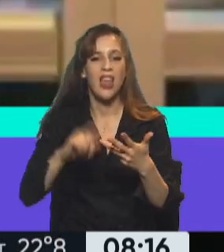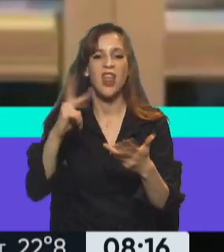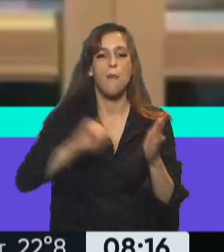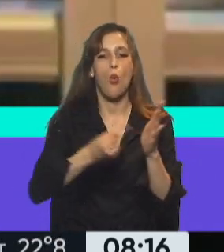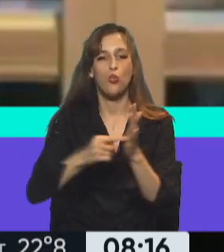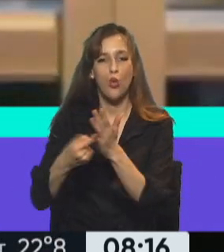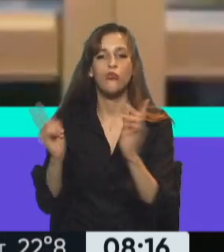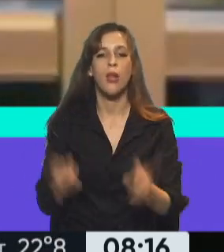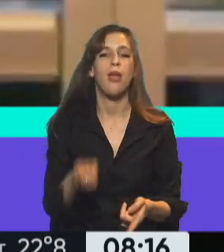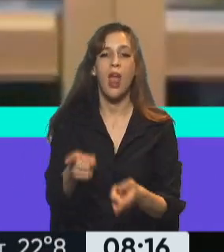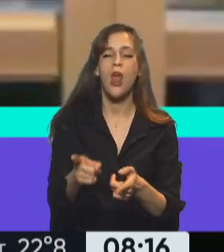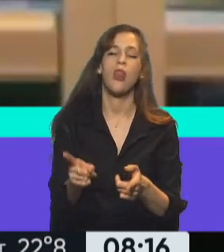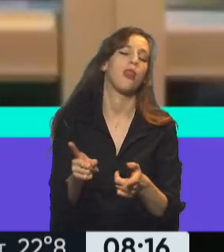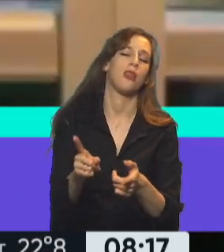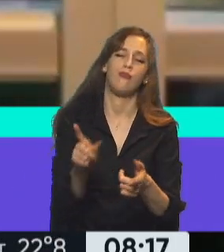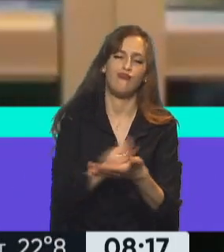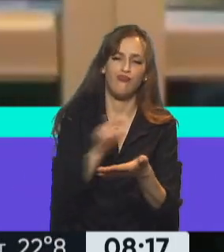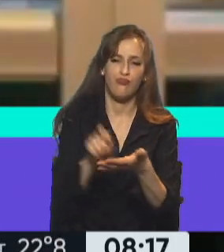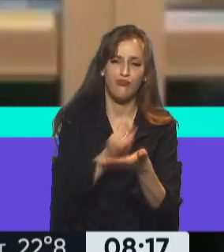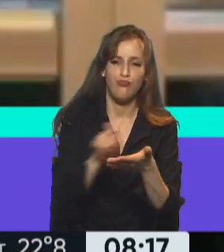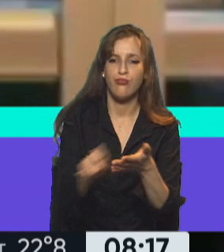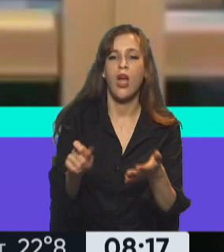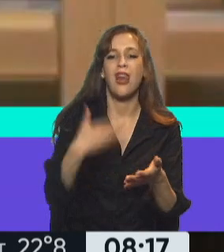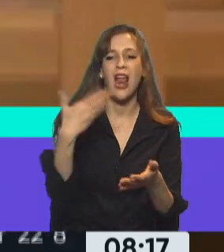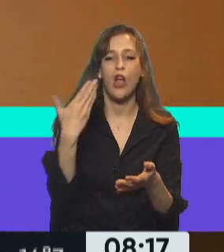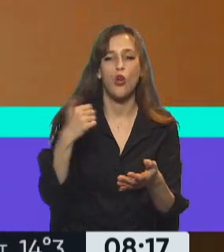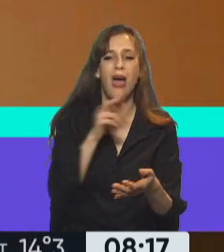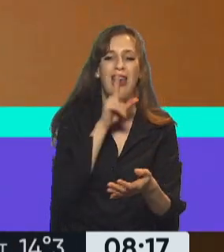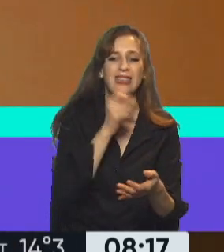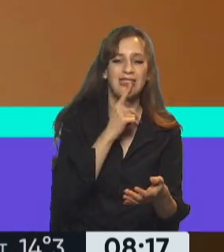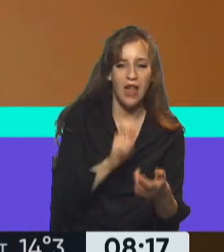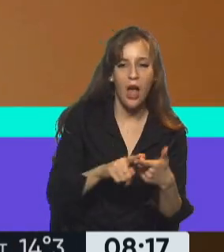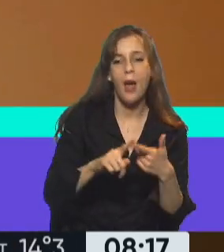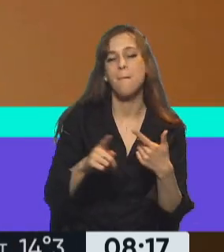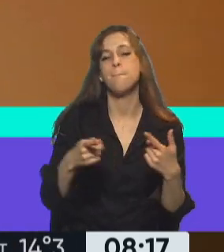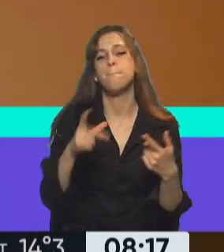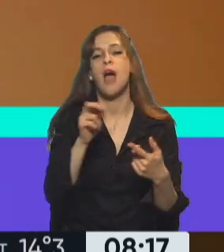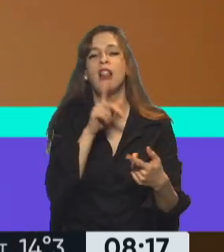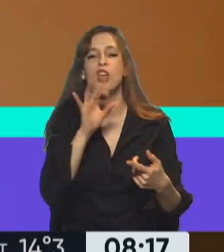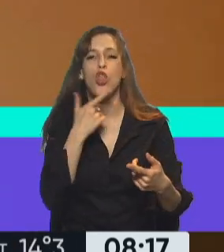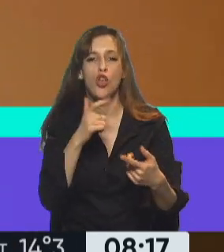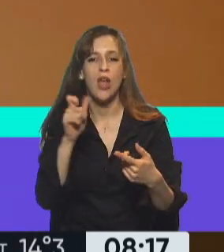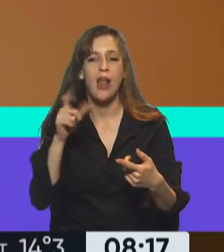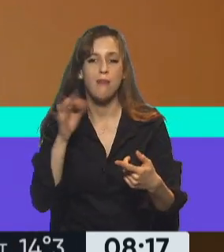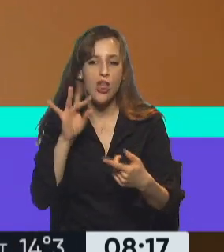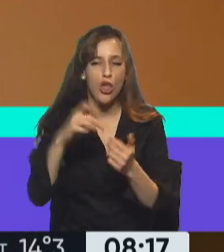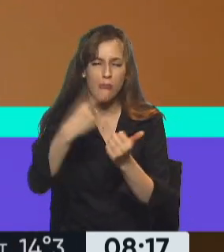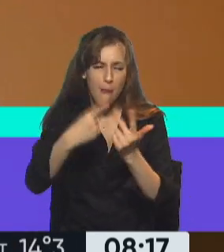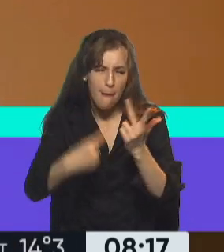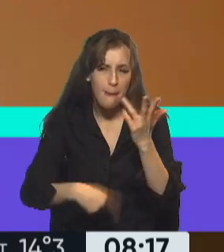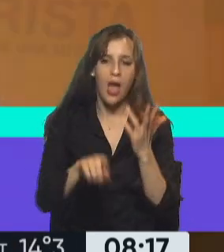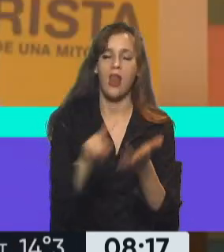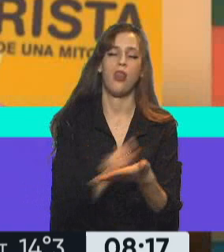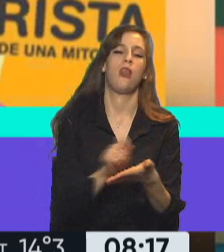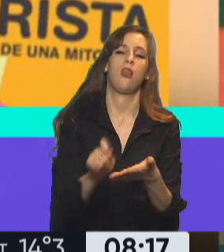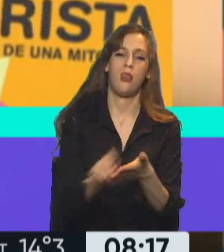como La tecla populista, El relato macrista, Partidos al medio, o John Berger y los modos de mirar,